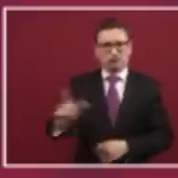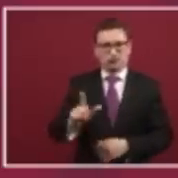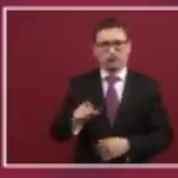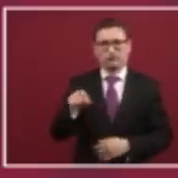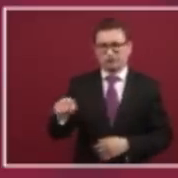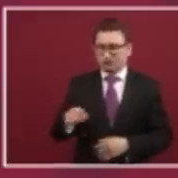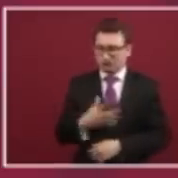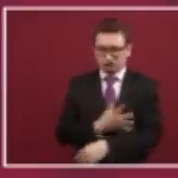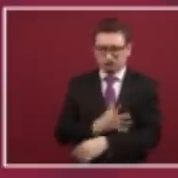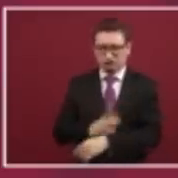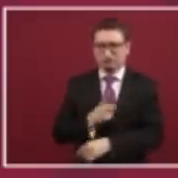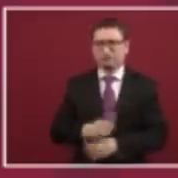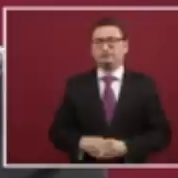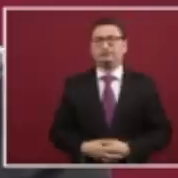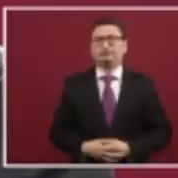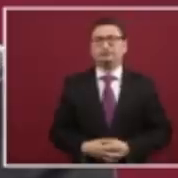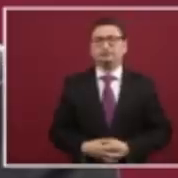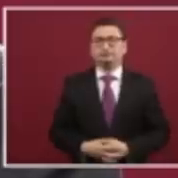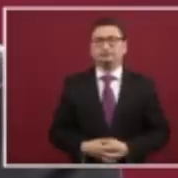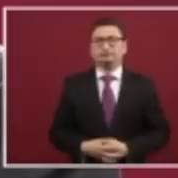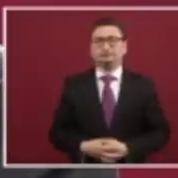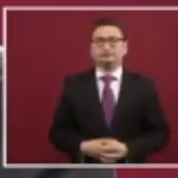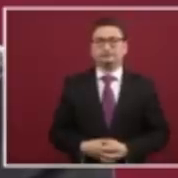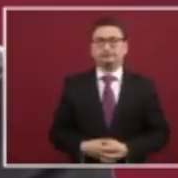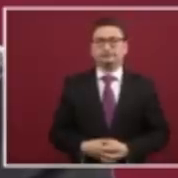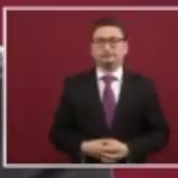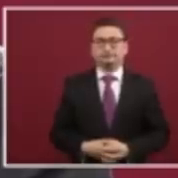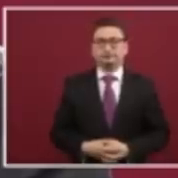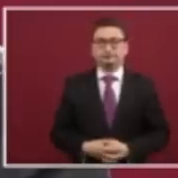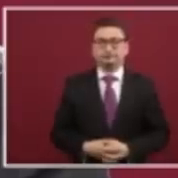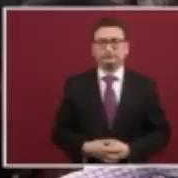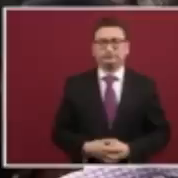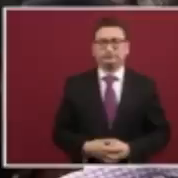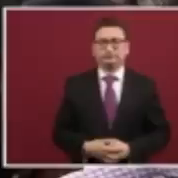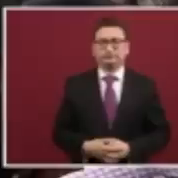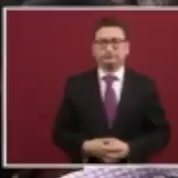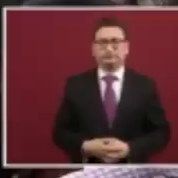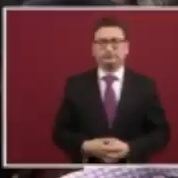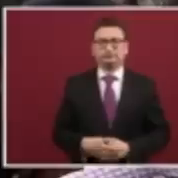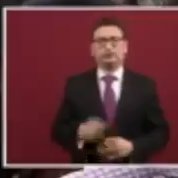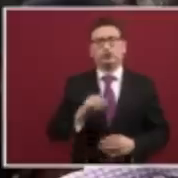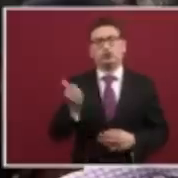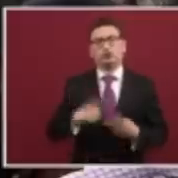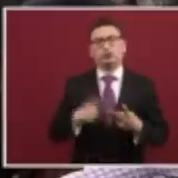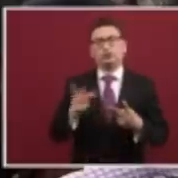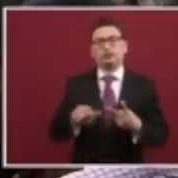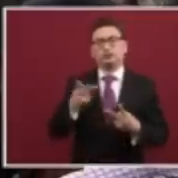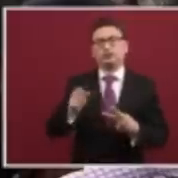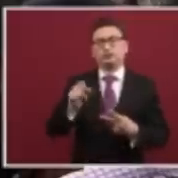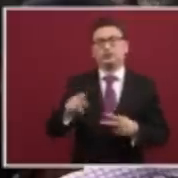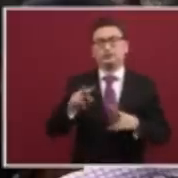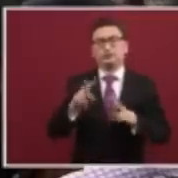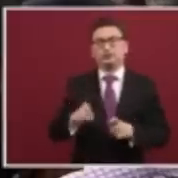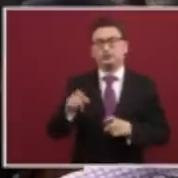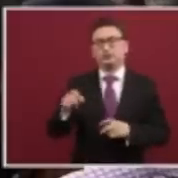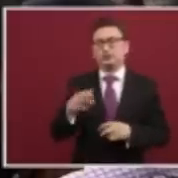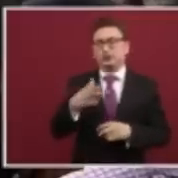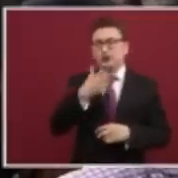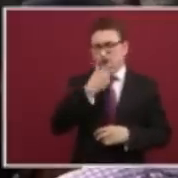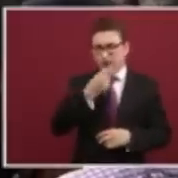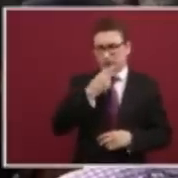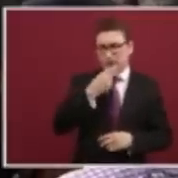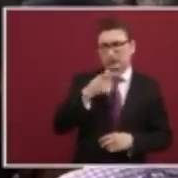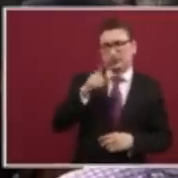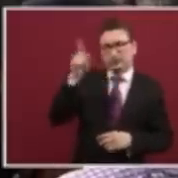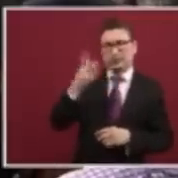gente honesta. Si me permite otra pregunta. Con respecto a la visita que hizo el canciller Marcelo Ebrard a